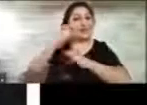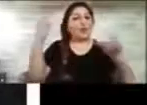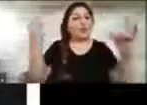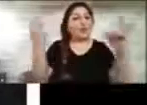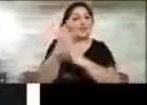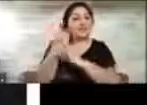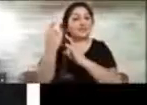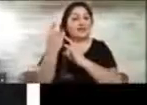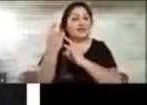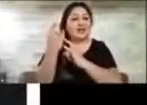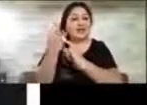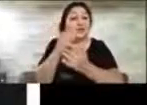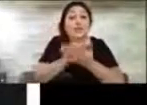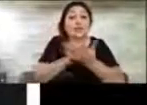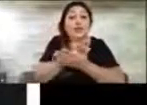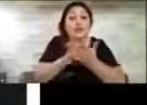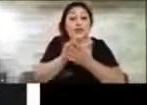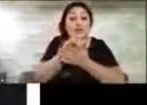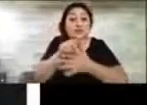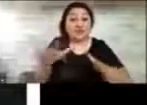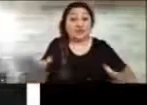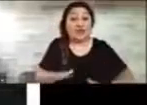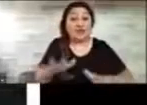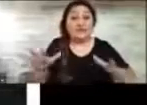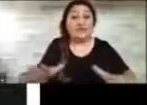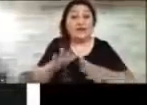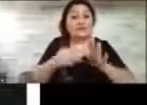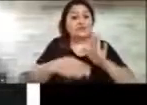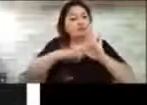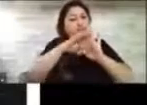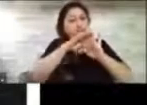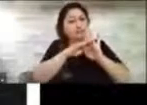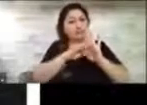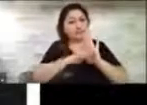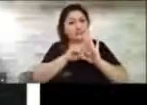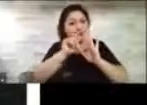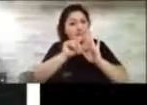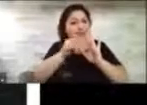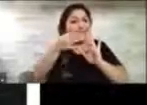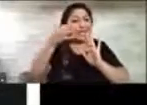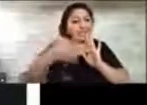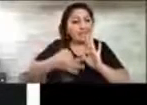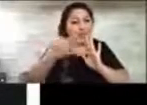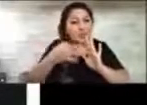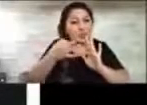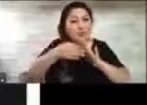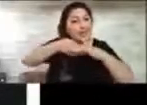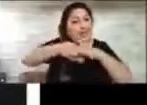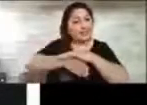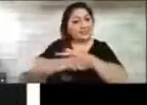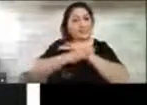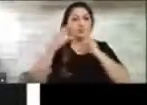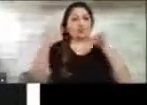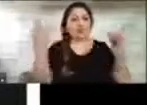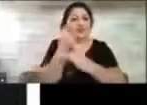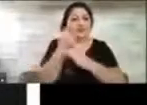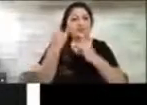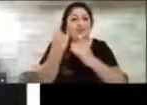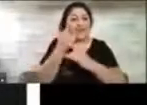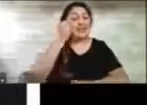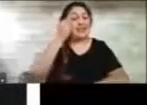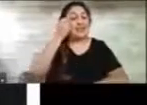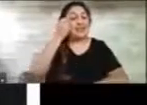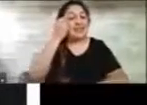esfuerzos, por ejemplo, fueran estándares mínimos en el diseño urbano, que regulen, que aseguren el acceso universal, entendiendo el derecho transversal del